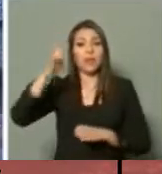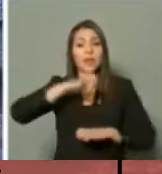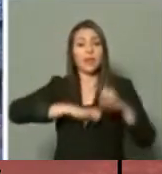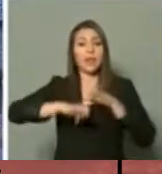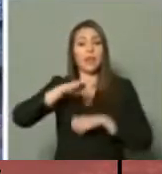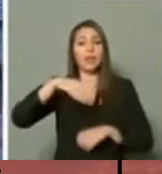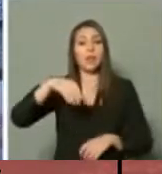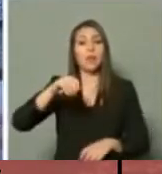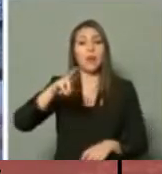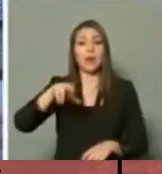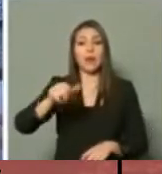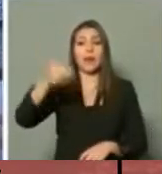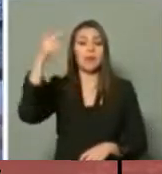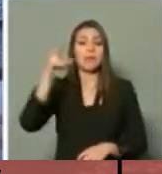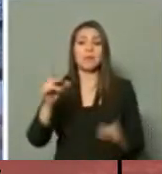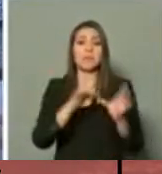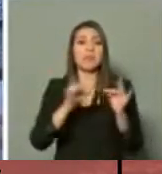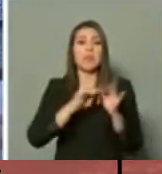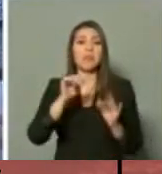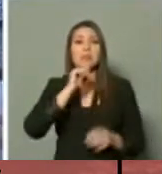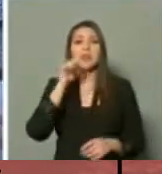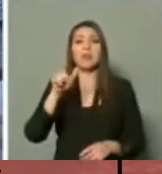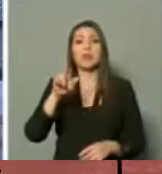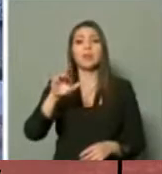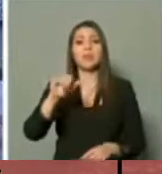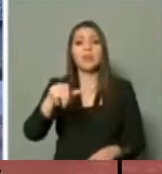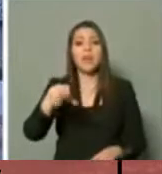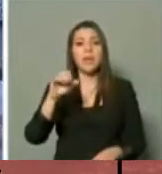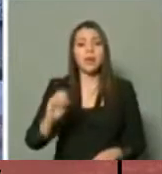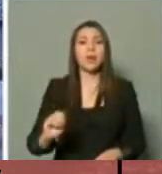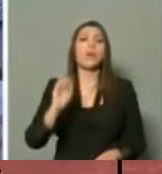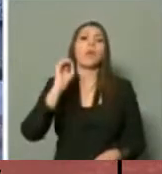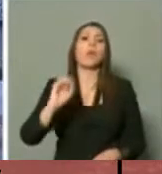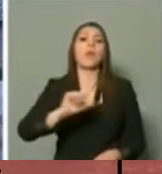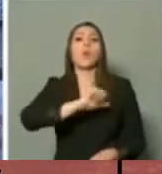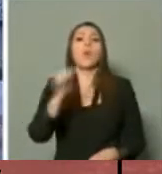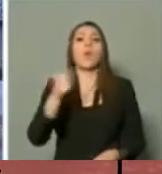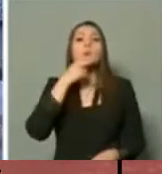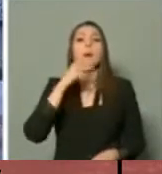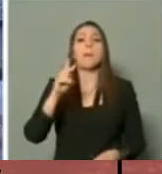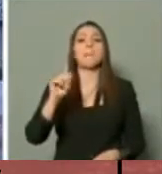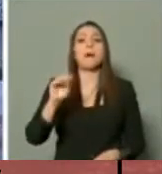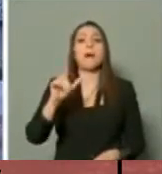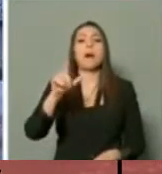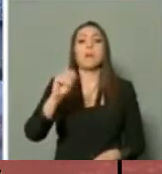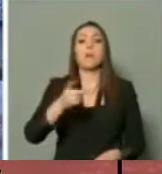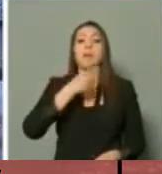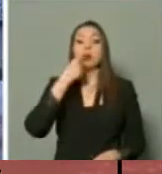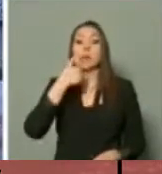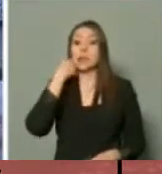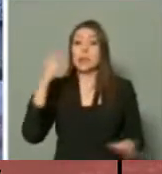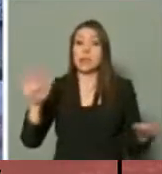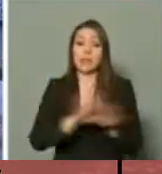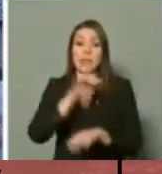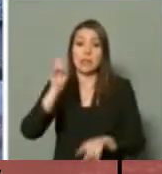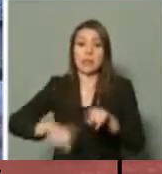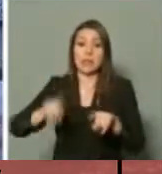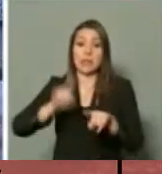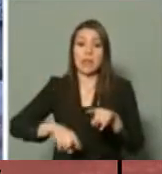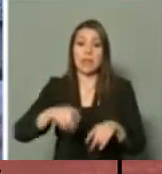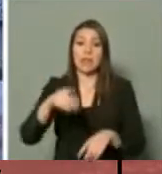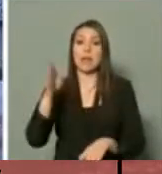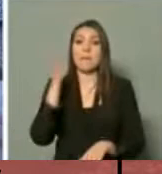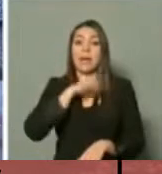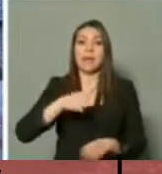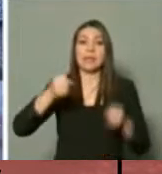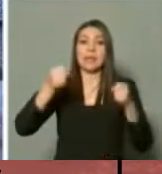Luciana Tlacomulco, que no hizo nada, o de Pablo Moctezuma, que decía 3 años caña, iba a corregir la inseguridad. Y obviamente del